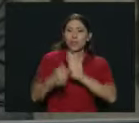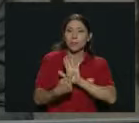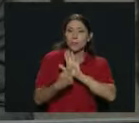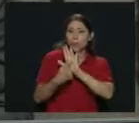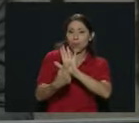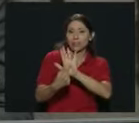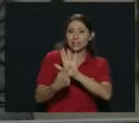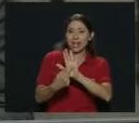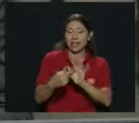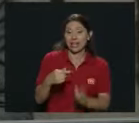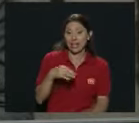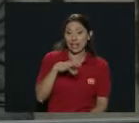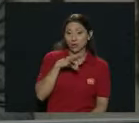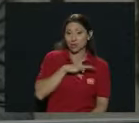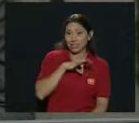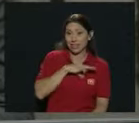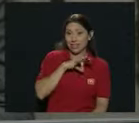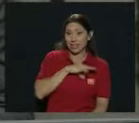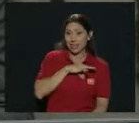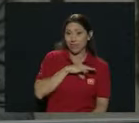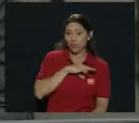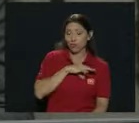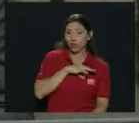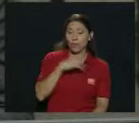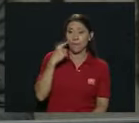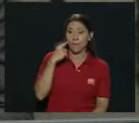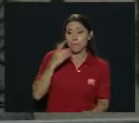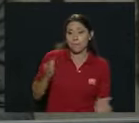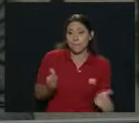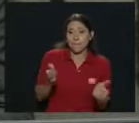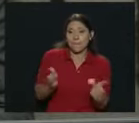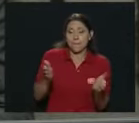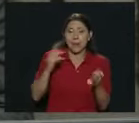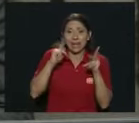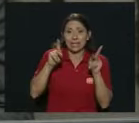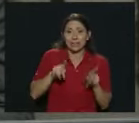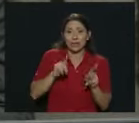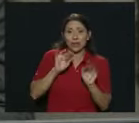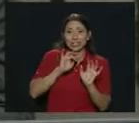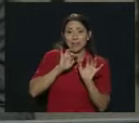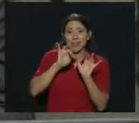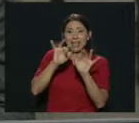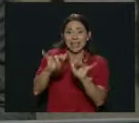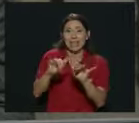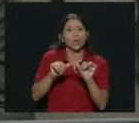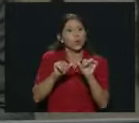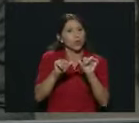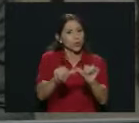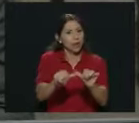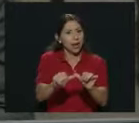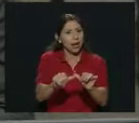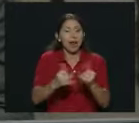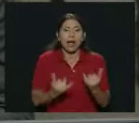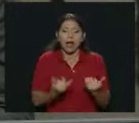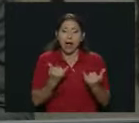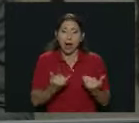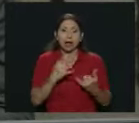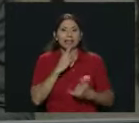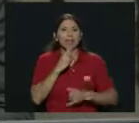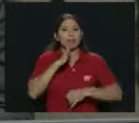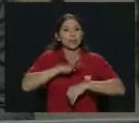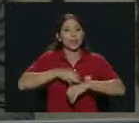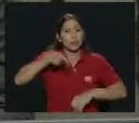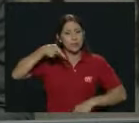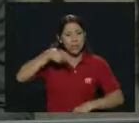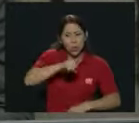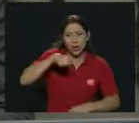tal y como mencionaron mis compañeros anteriormente, para migrar siguen estando y son cada vez más fuertes. Hoy en día se habla de que la violencia sigue siendo uno de los incentivos